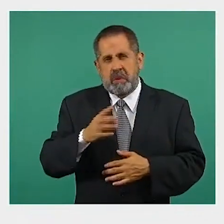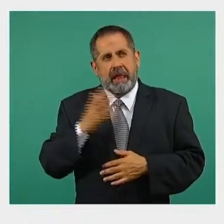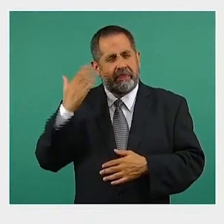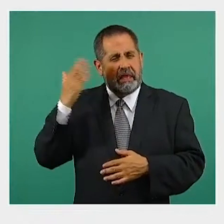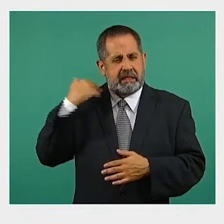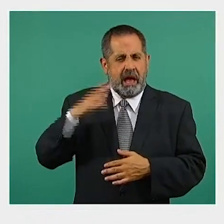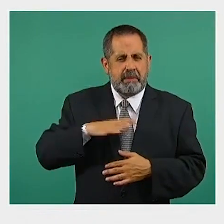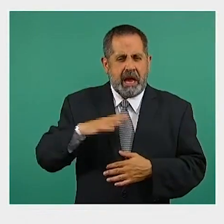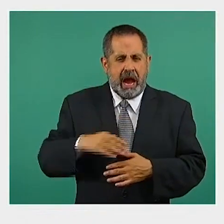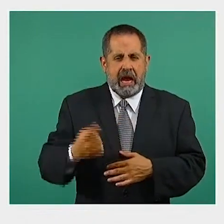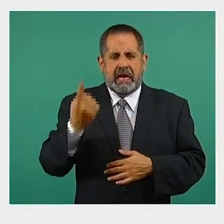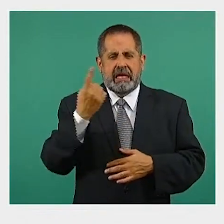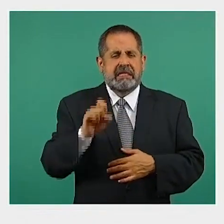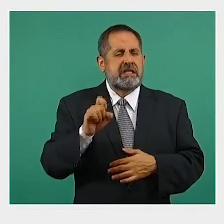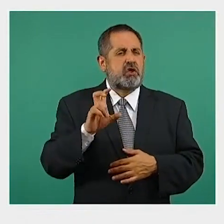apenas